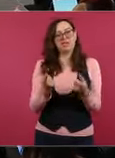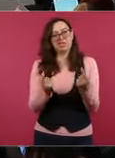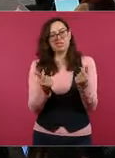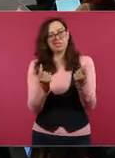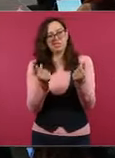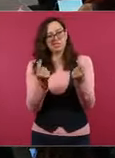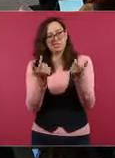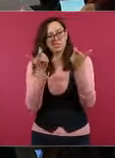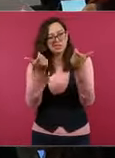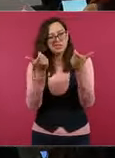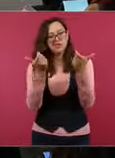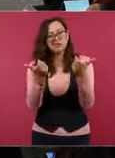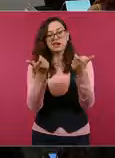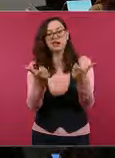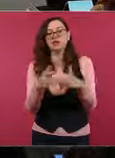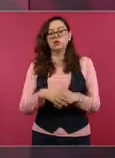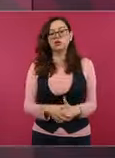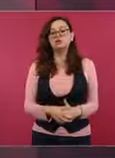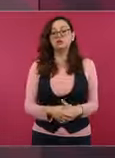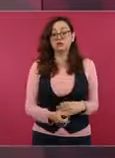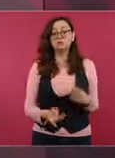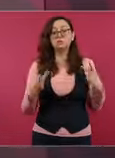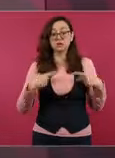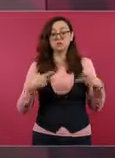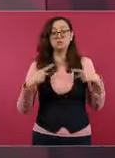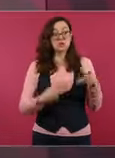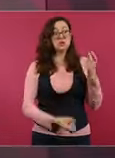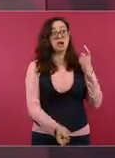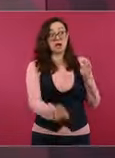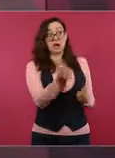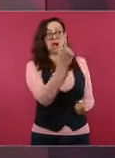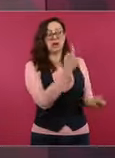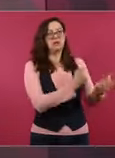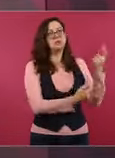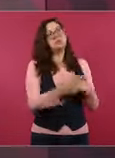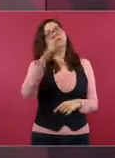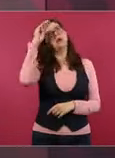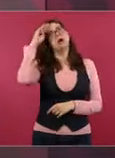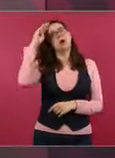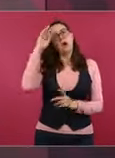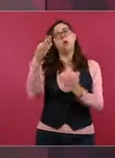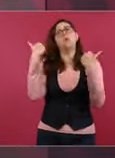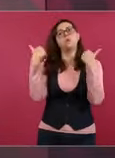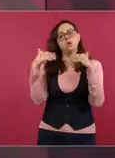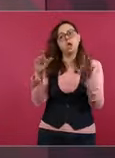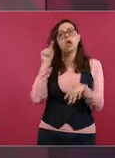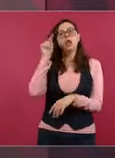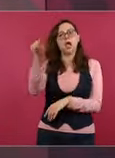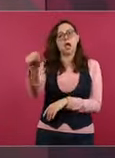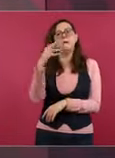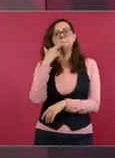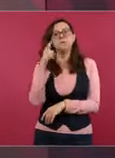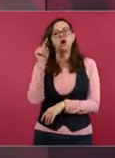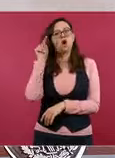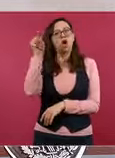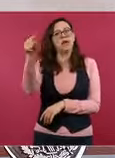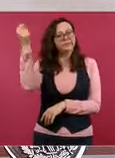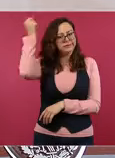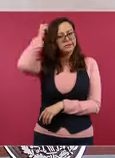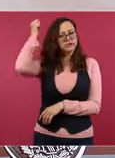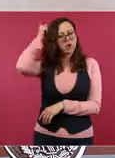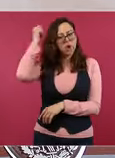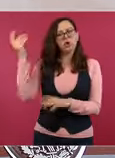hay quienes todavía defienden la construcción del aeropuerto en el lago de Texcoco.